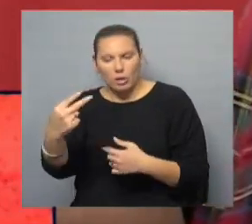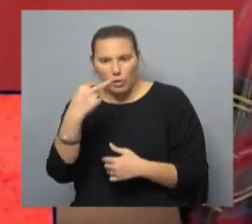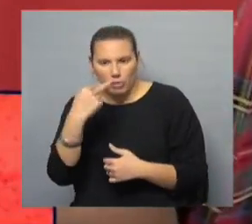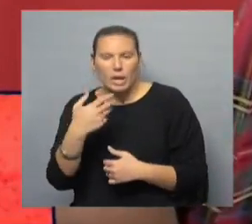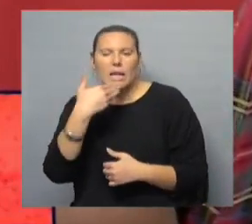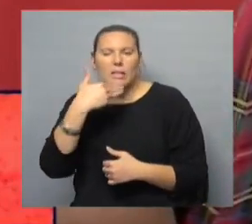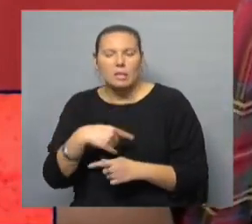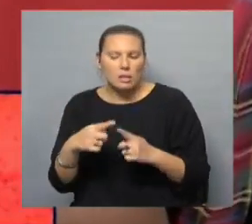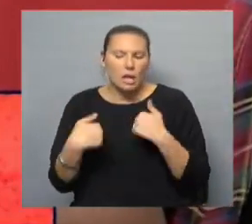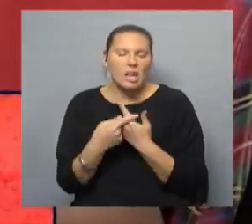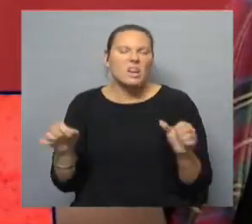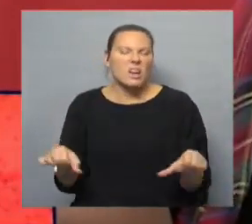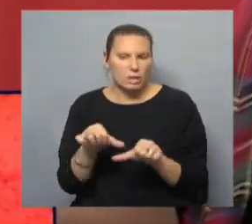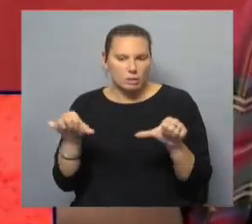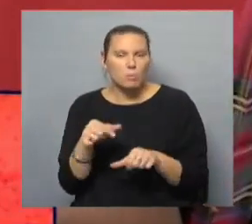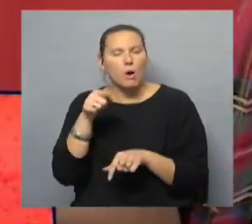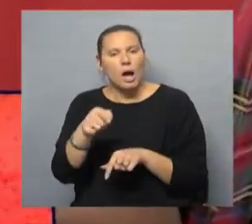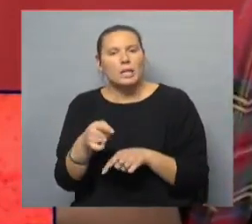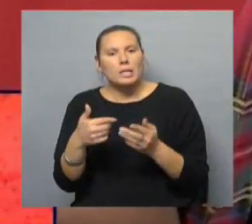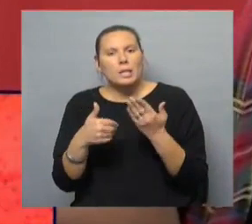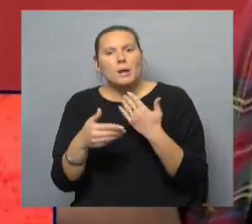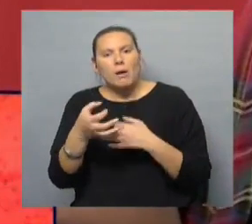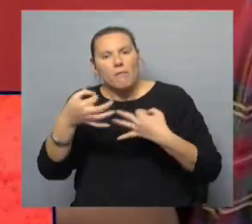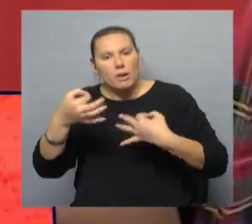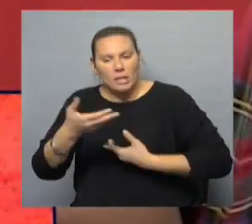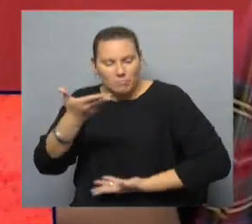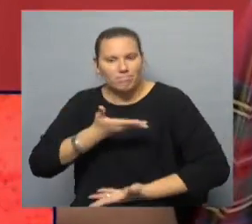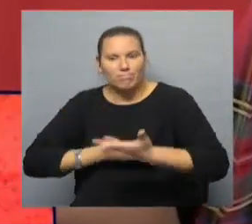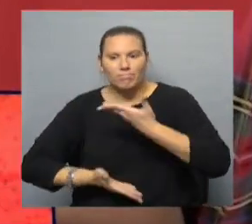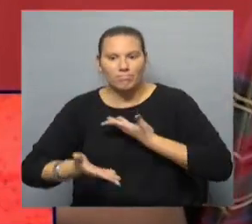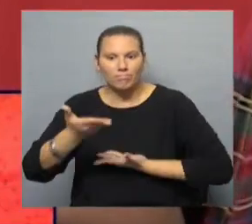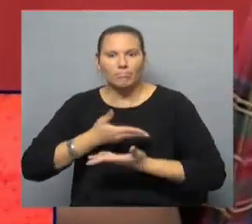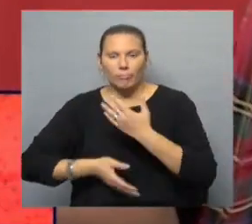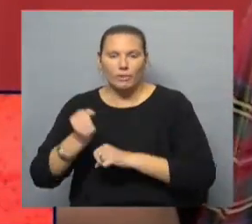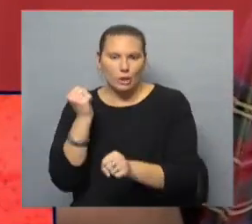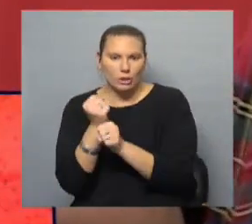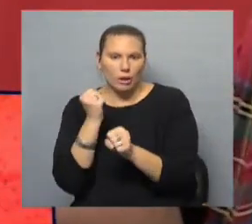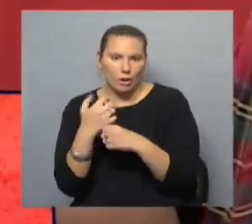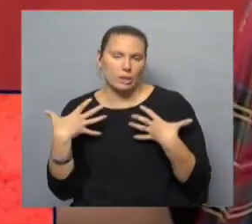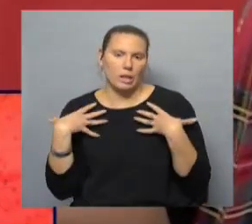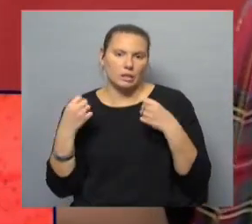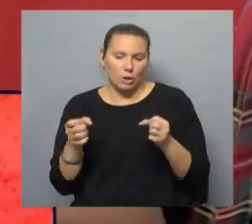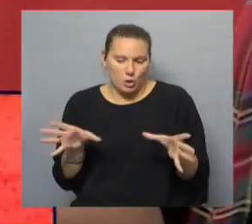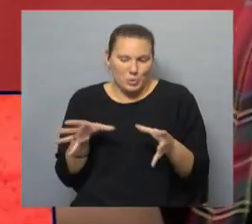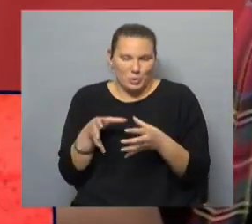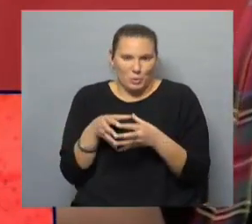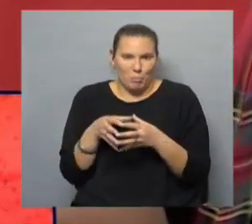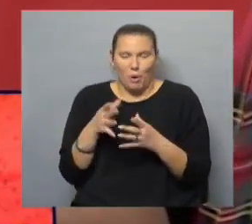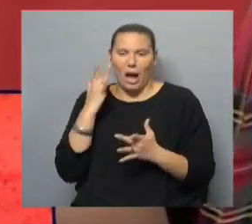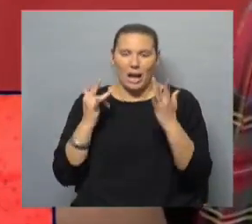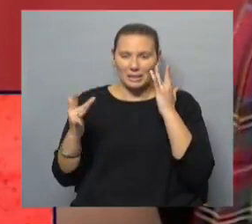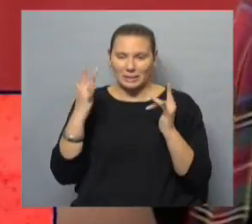que entiendan lo que hacemos, y ahí se arme como una verdadera sinergia entre los trabajadores de la salud y nosotros los